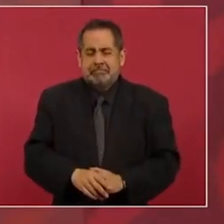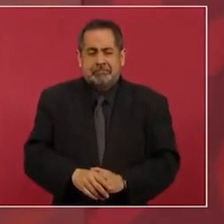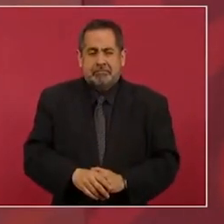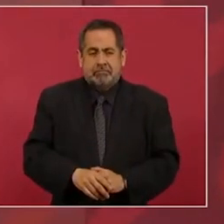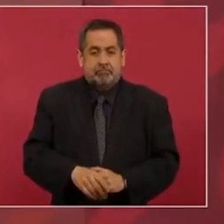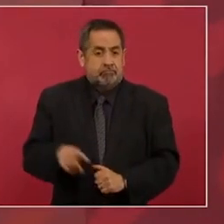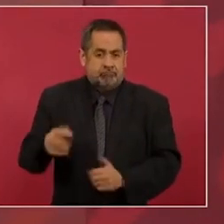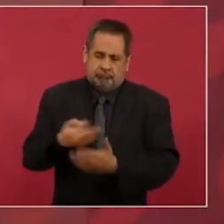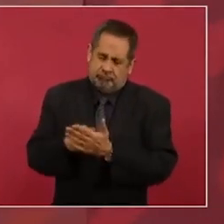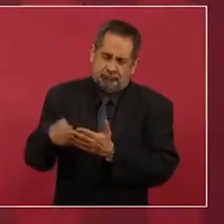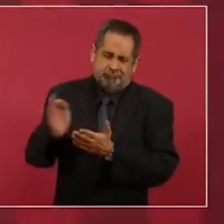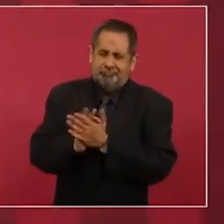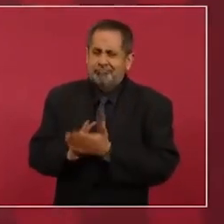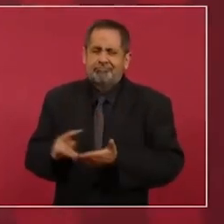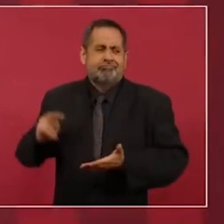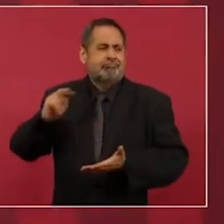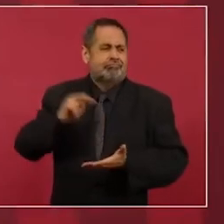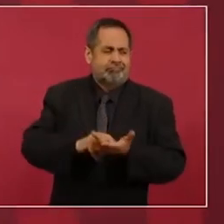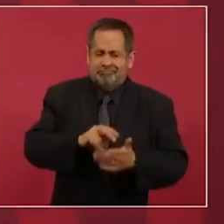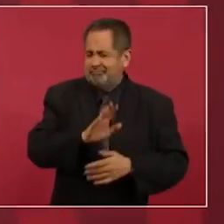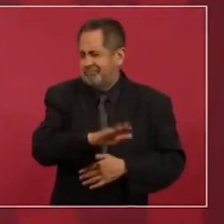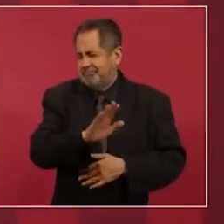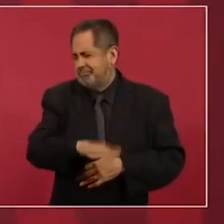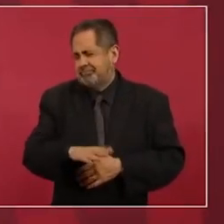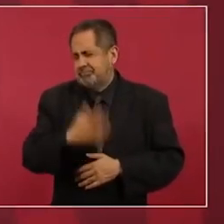Con mucho valor.